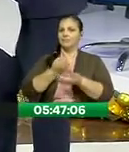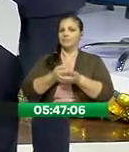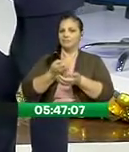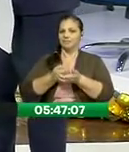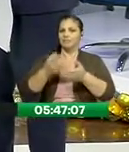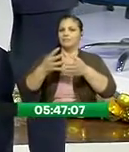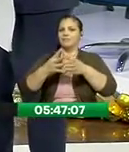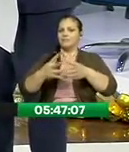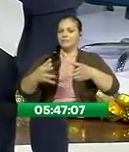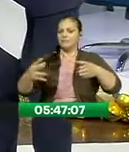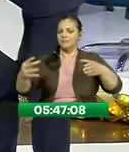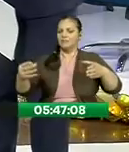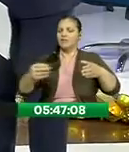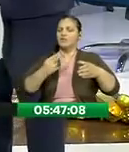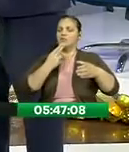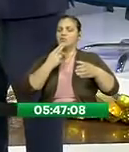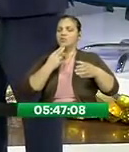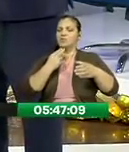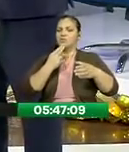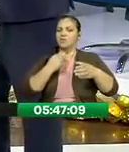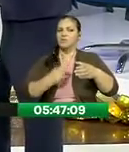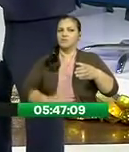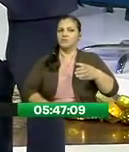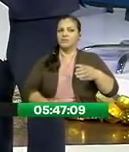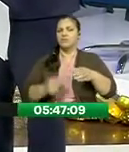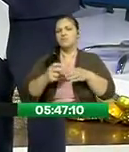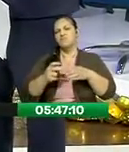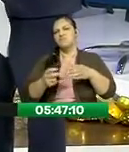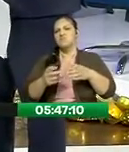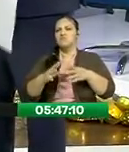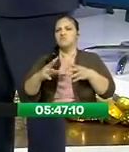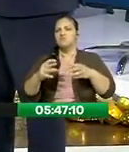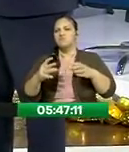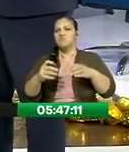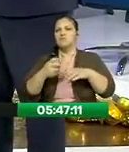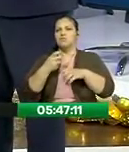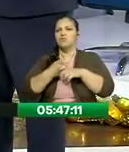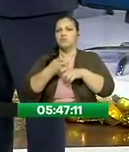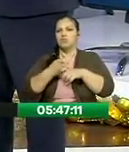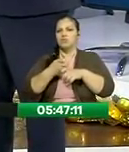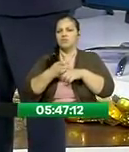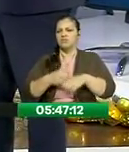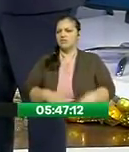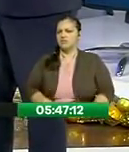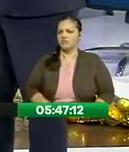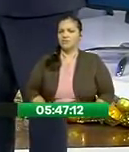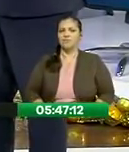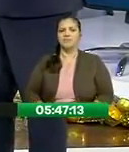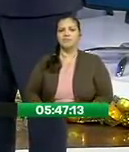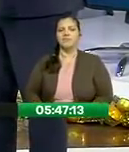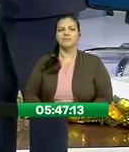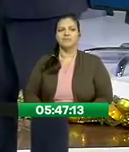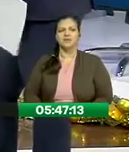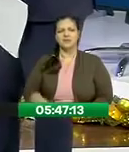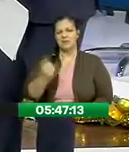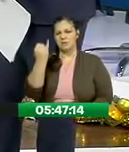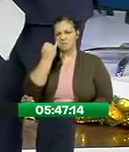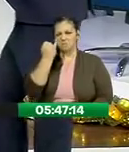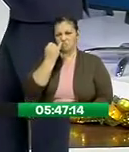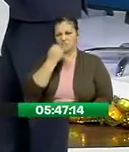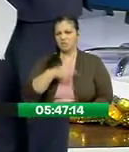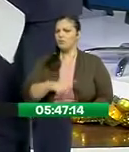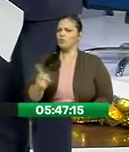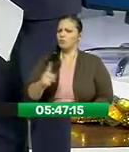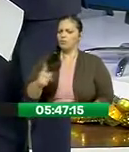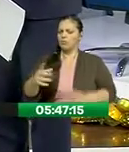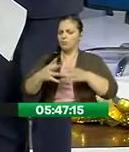tengo así dulcecita. Dulcecita. Media durita. Pues no, no es esa verde que es. Esa lechosa. No. La